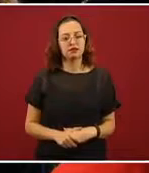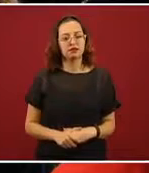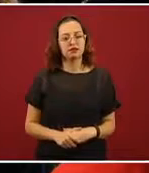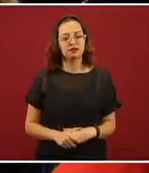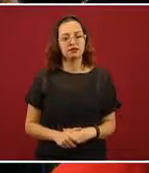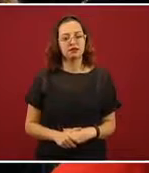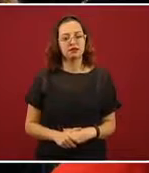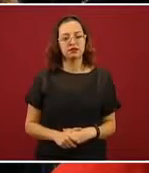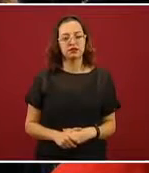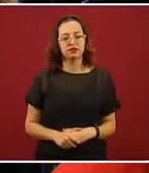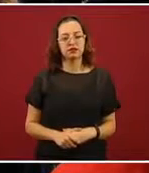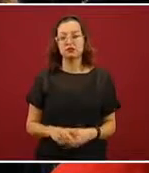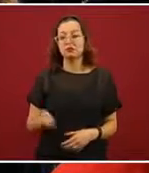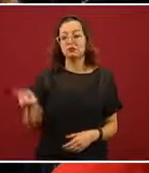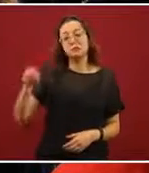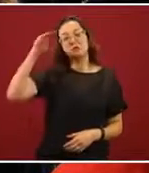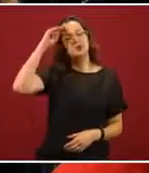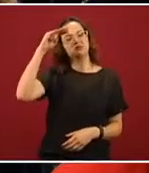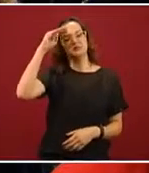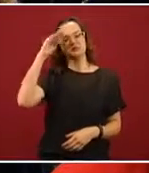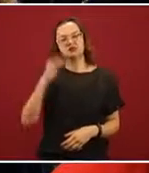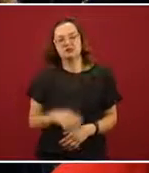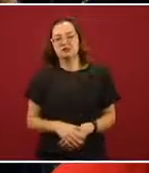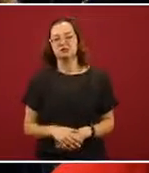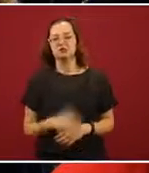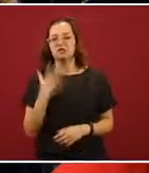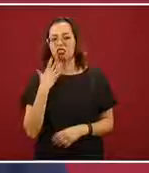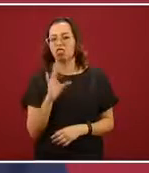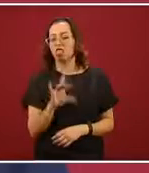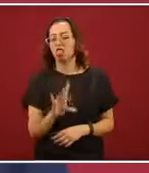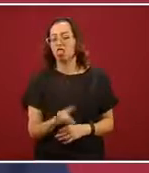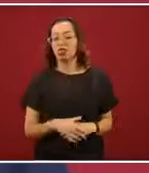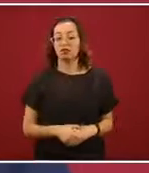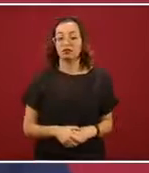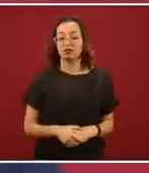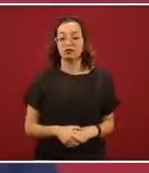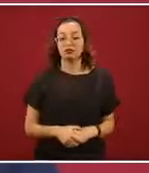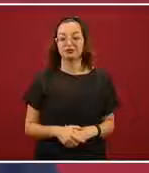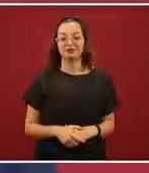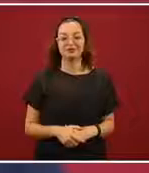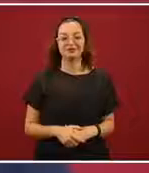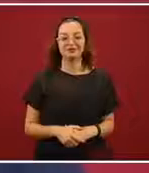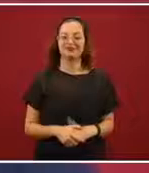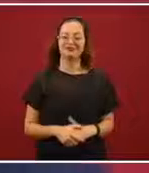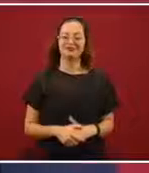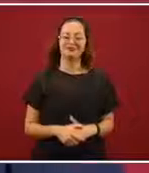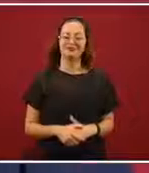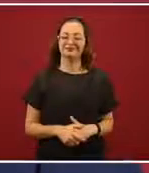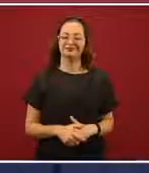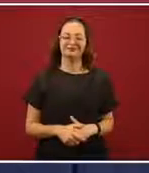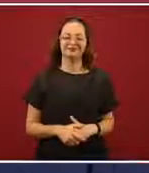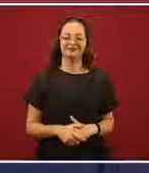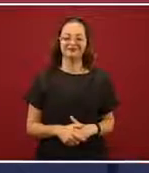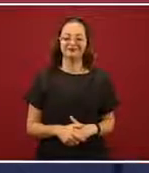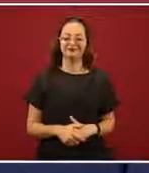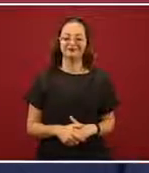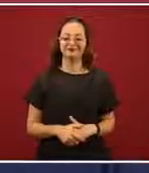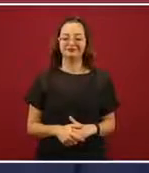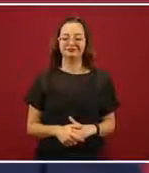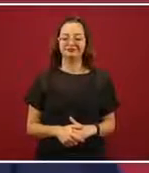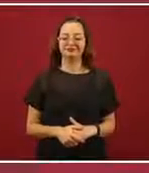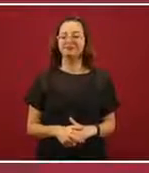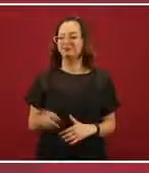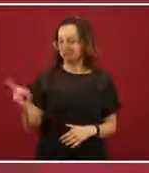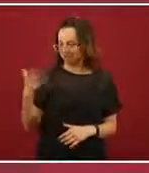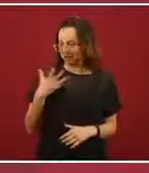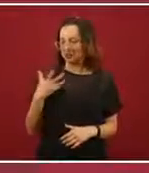que la van a librar porque tienen y